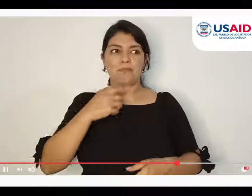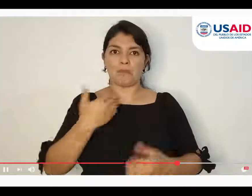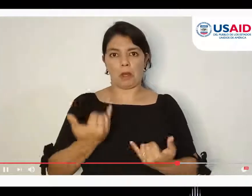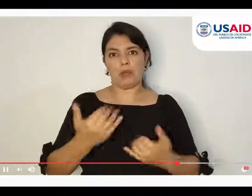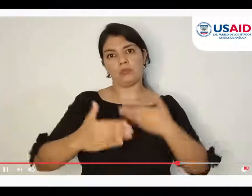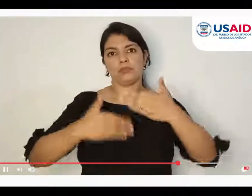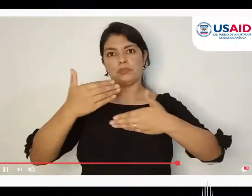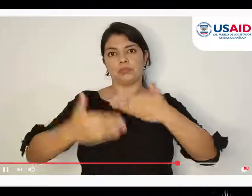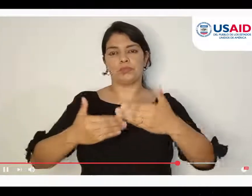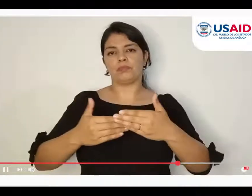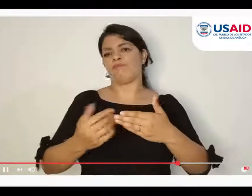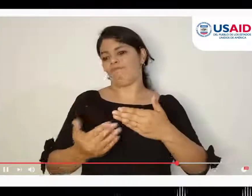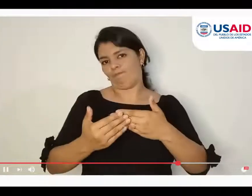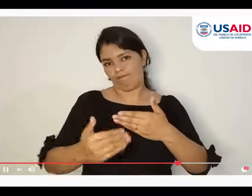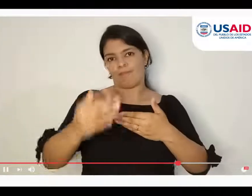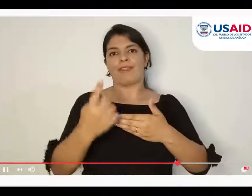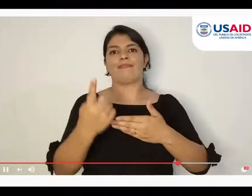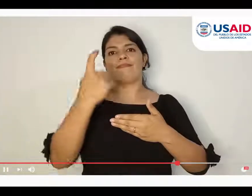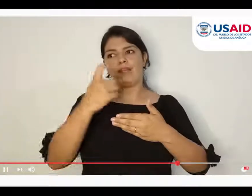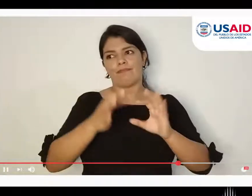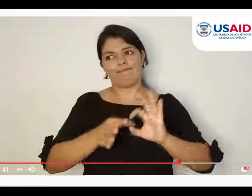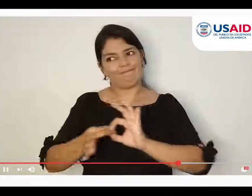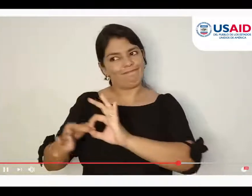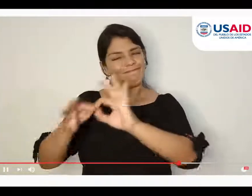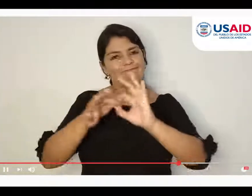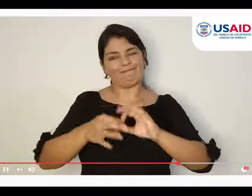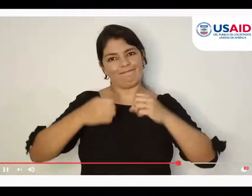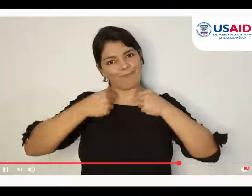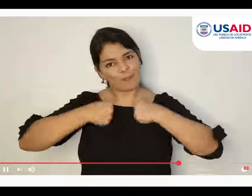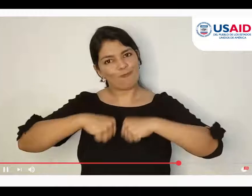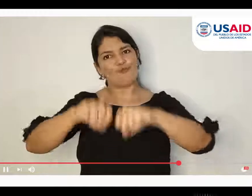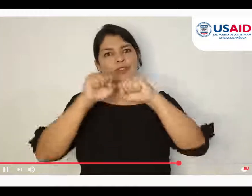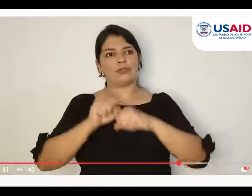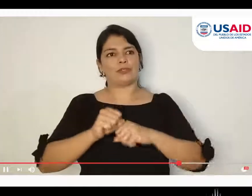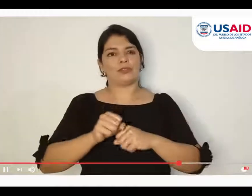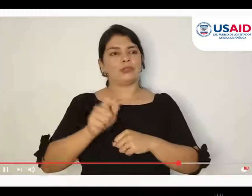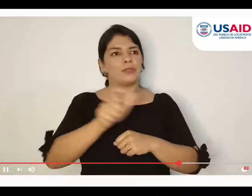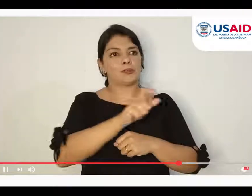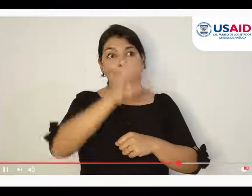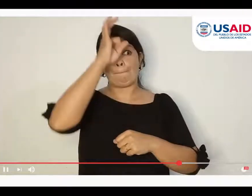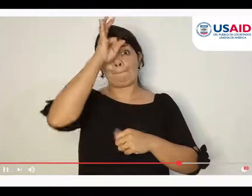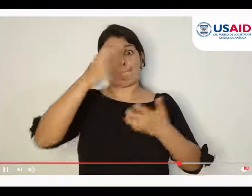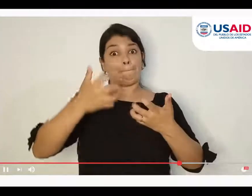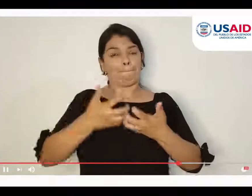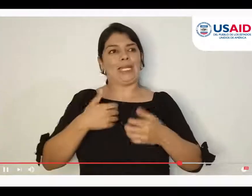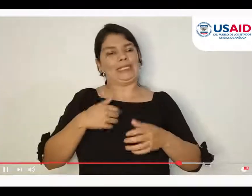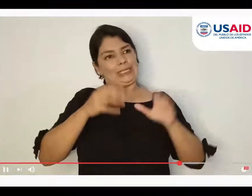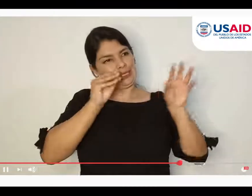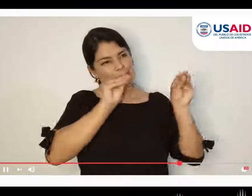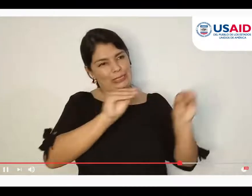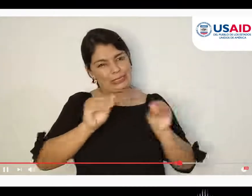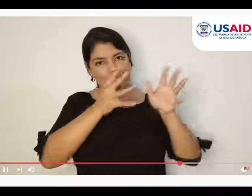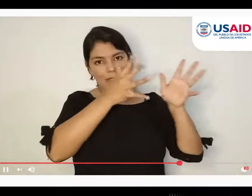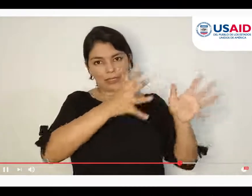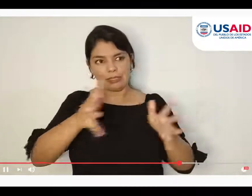significativos, pero que aún se deben unir esfuerzos para lograr mayor alfabetización digital y continuar avanzando en la accesibilidad. En